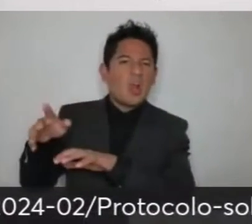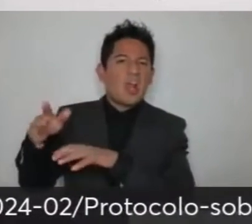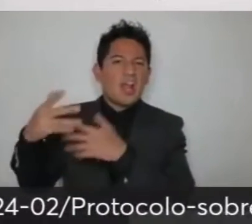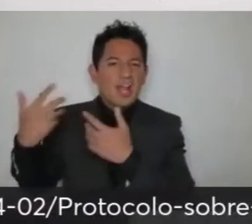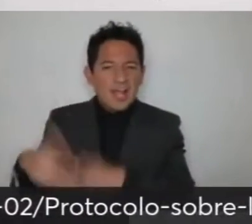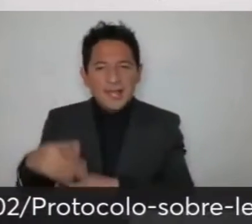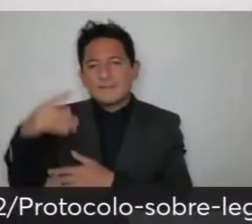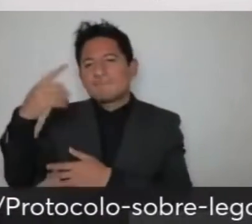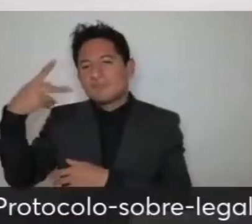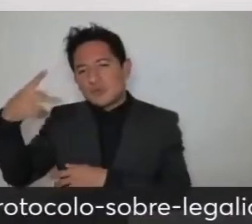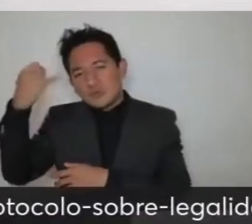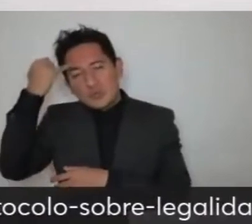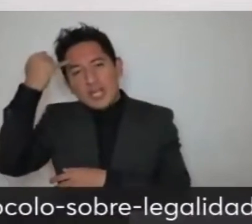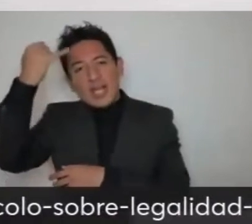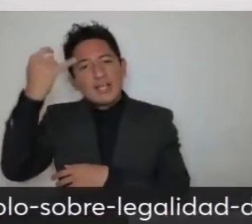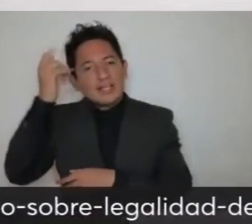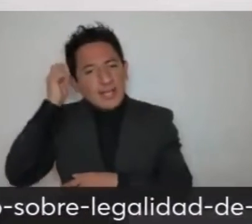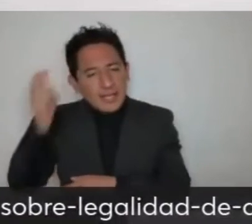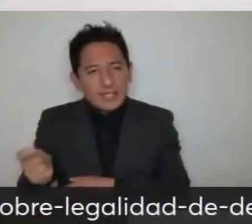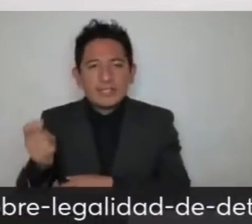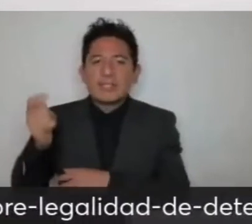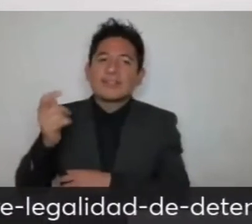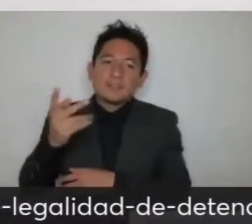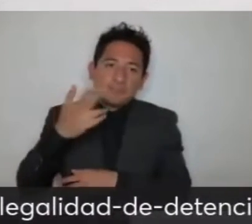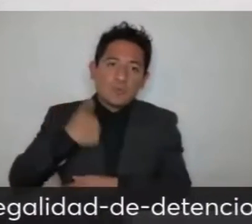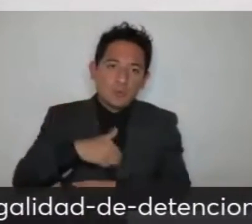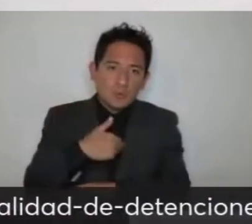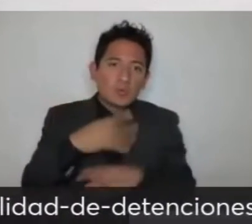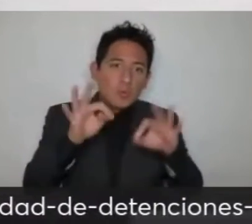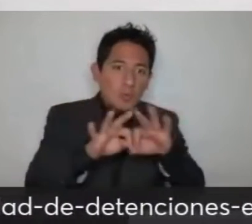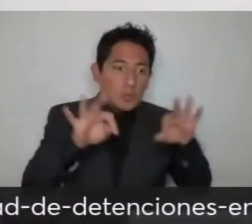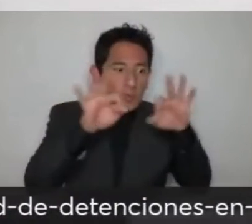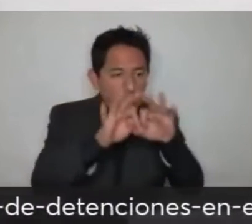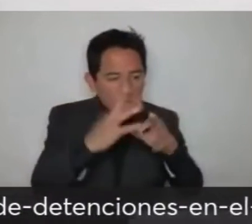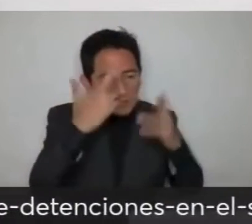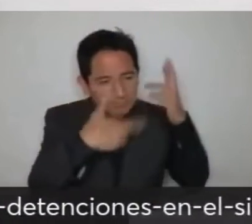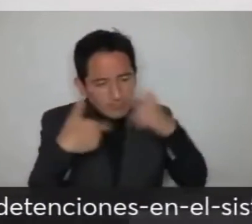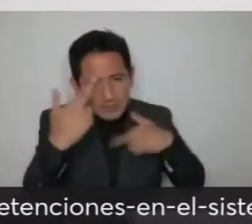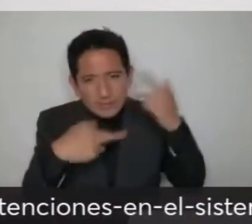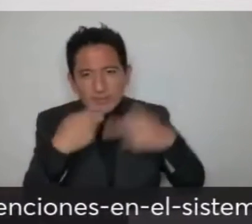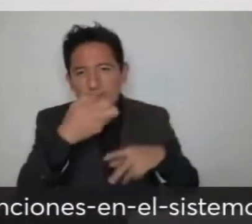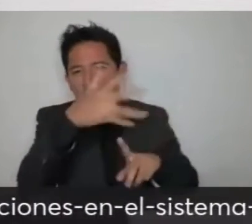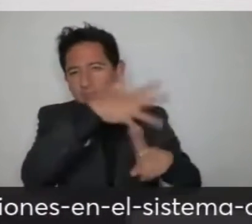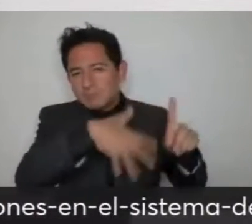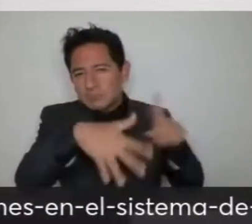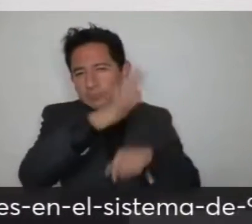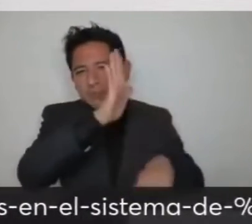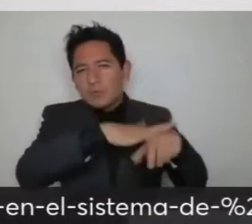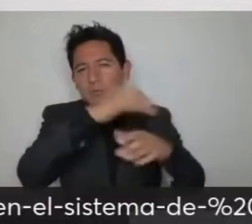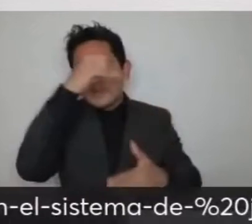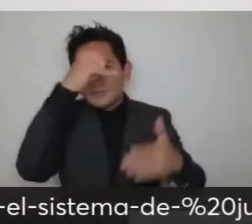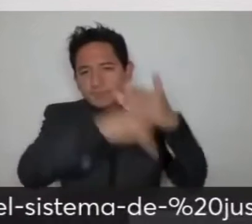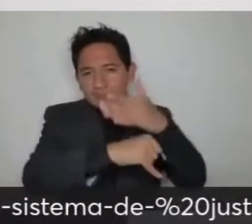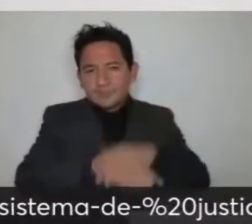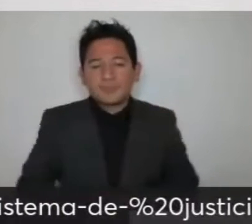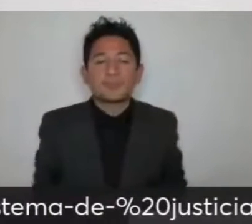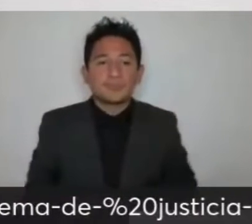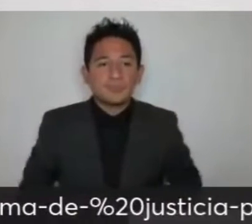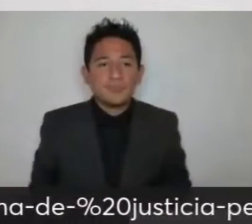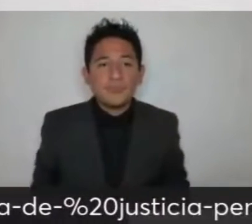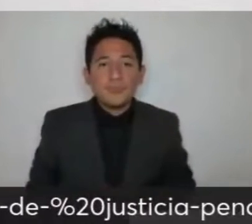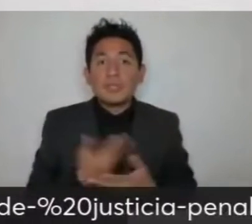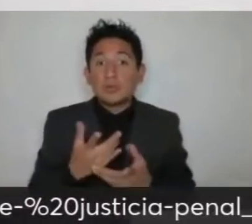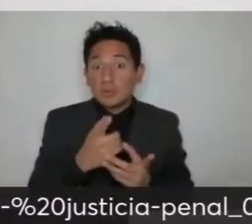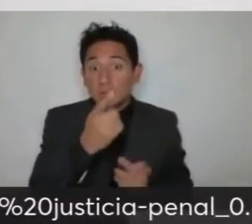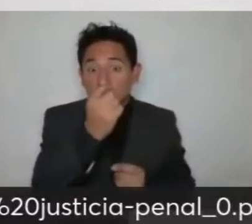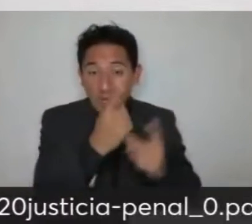da cuenta que es tan relevante hacer esta declaración pero también en los Aunque fueron pocos los casos en donde se declaró ilegal la detención